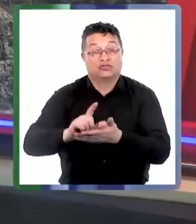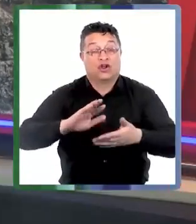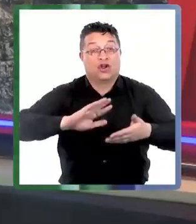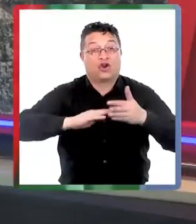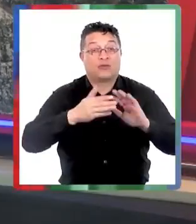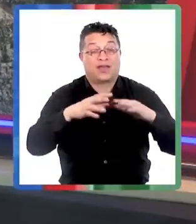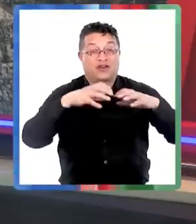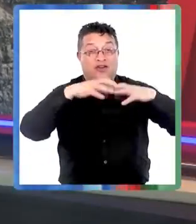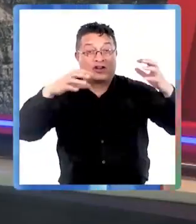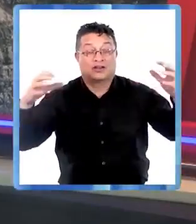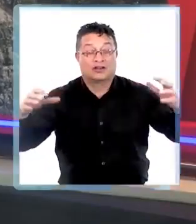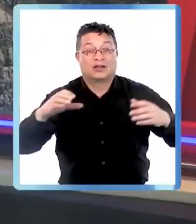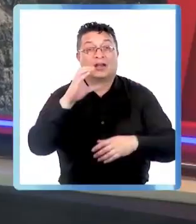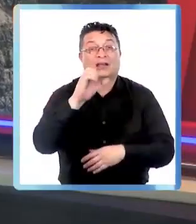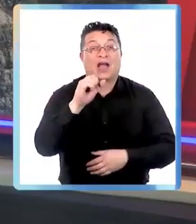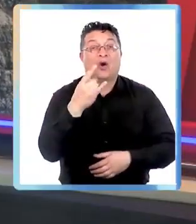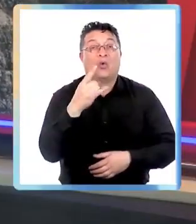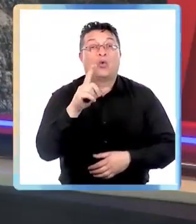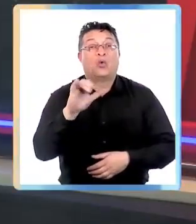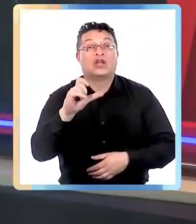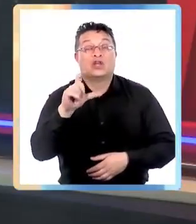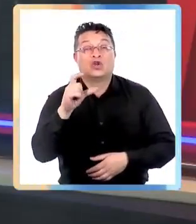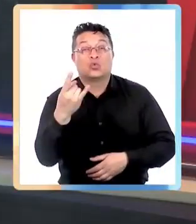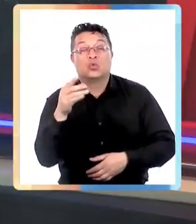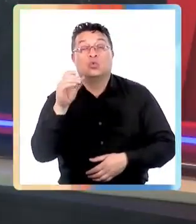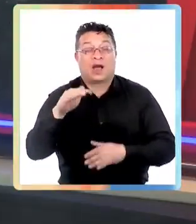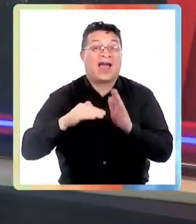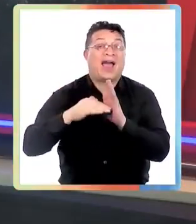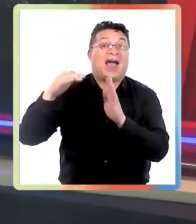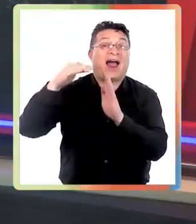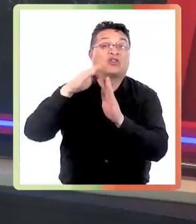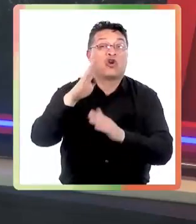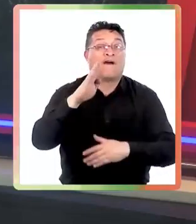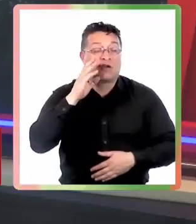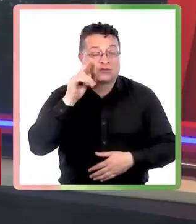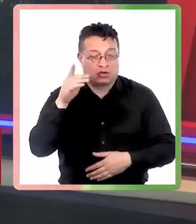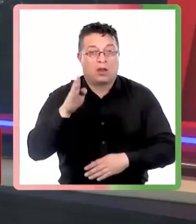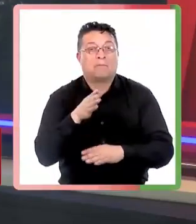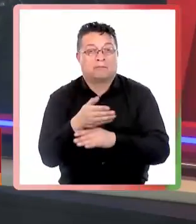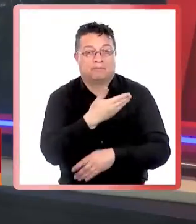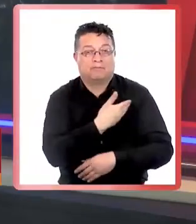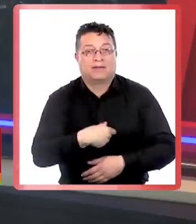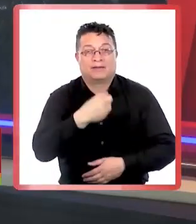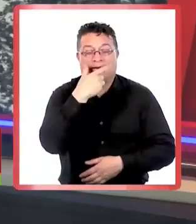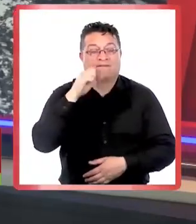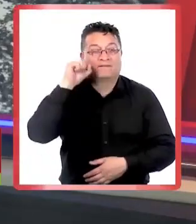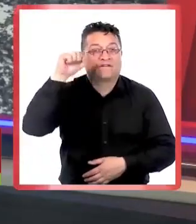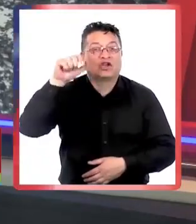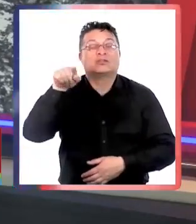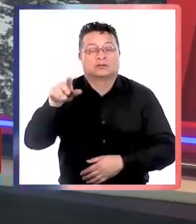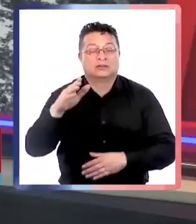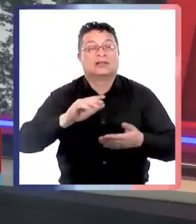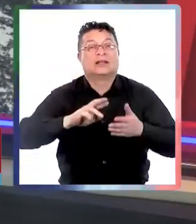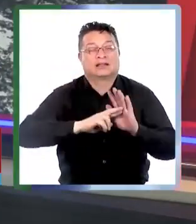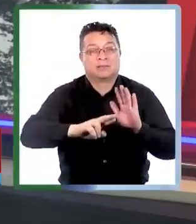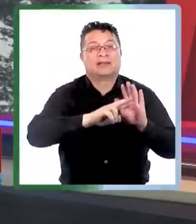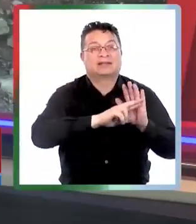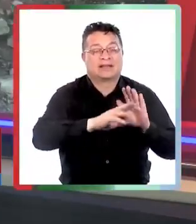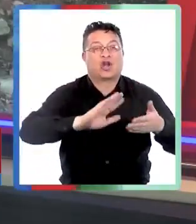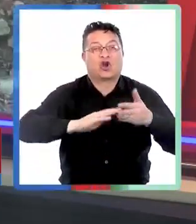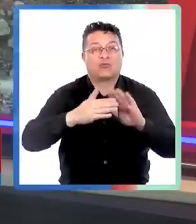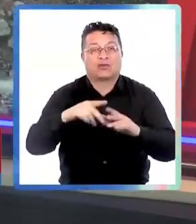A la sede de la comunidad cordillerana de Cauñicú, en la comuna de Alto Biobío, llegó el presidente Gabriel Boric para reunirse con representantes